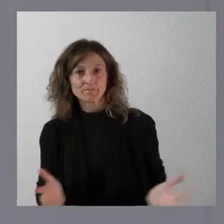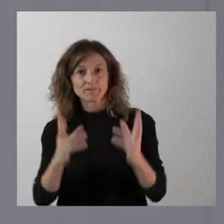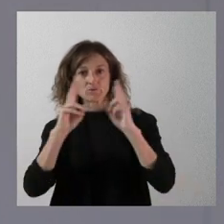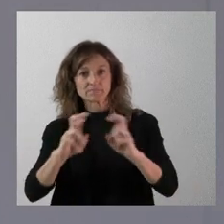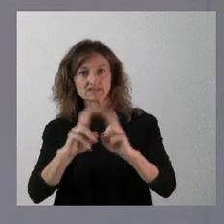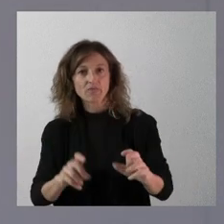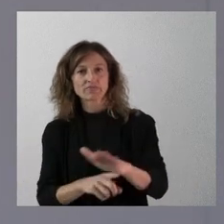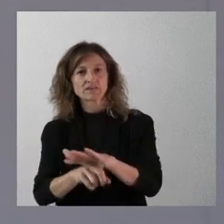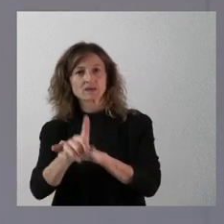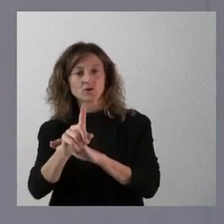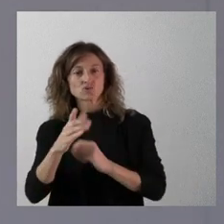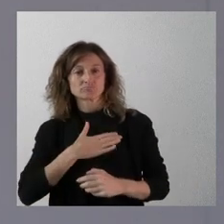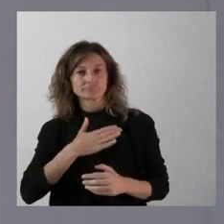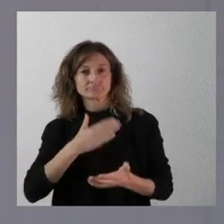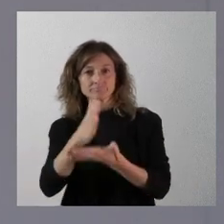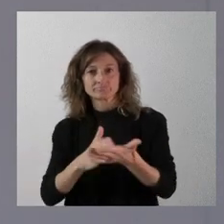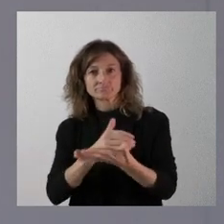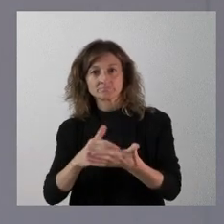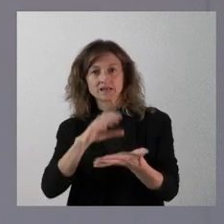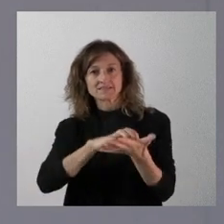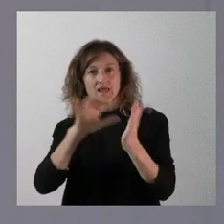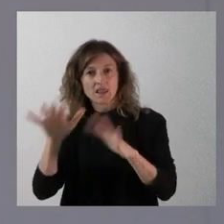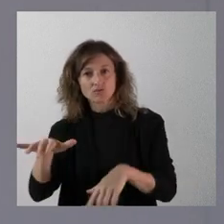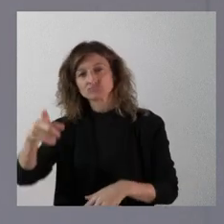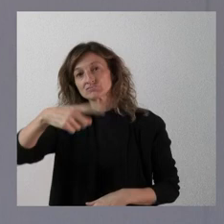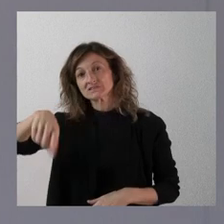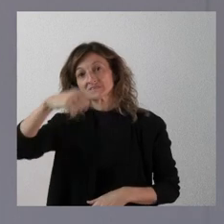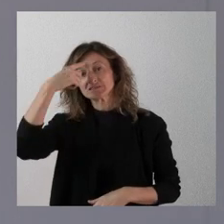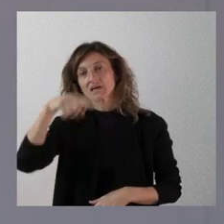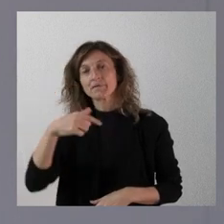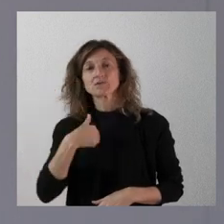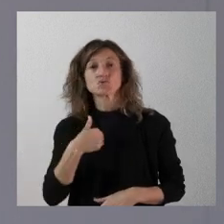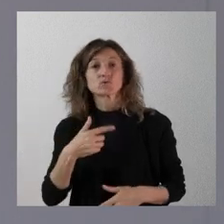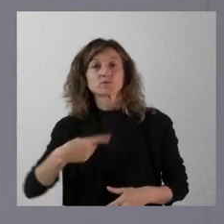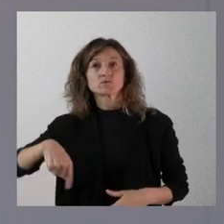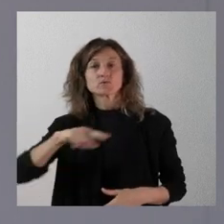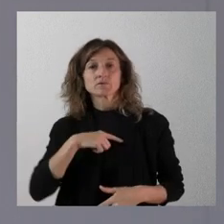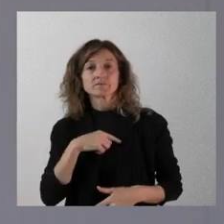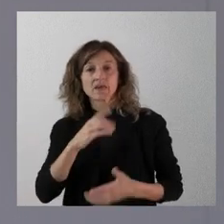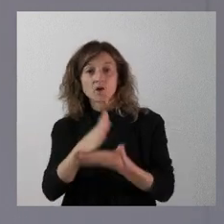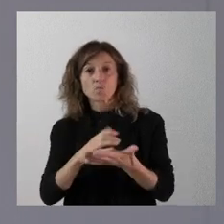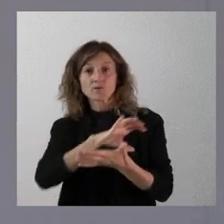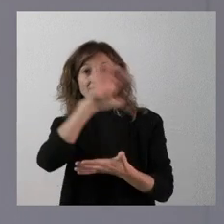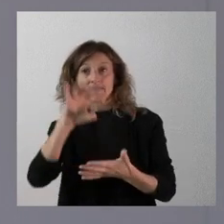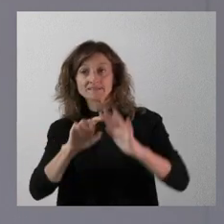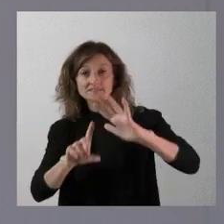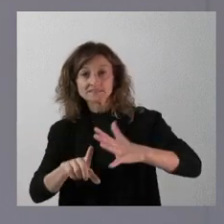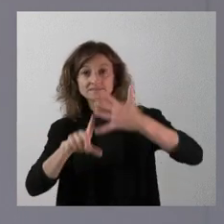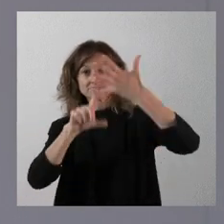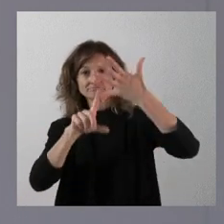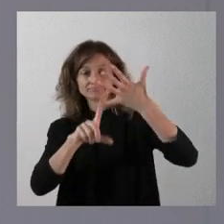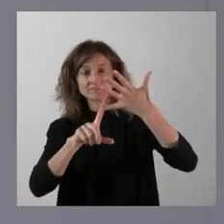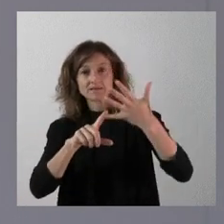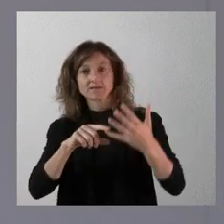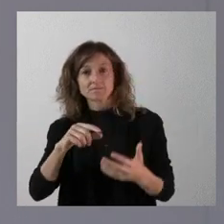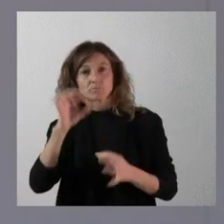y desarrollo en nuestra comunidad saben ustedes que somos Estamos entre el grupo de las cinco comunidades autónomas con mayor porcentaje de